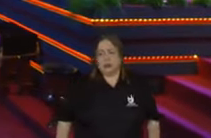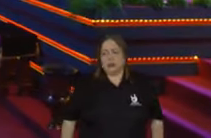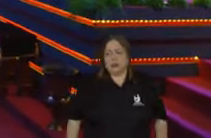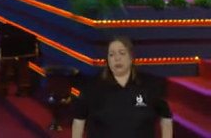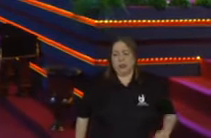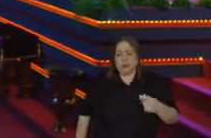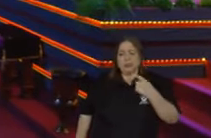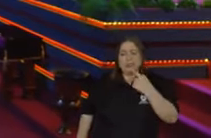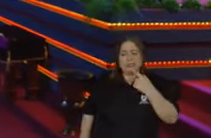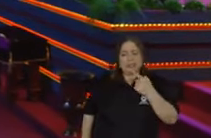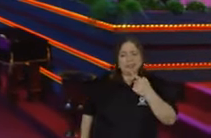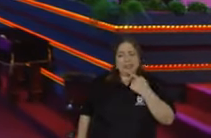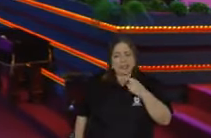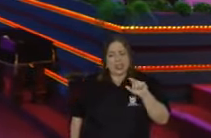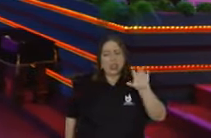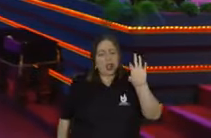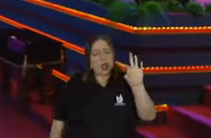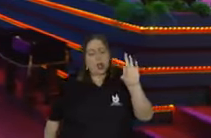del